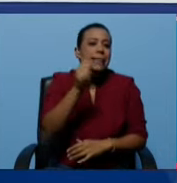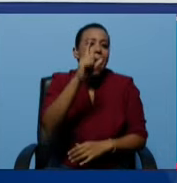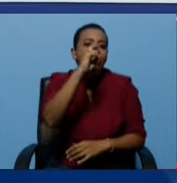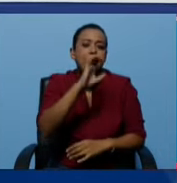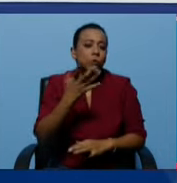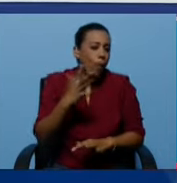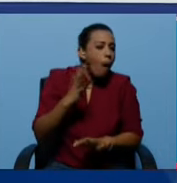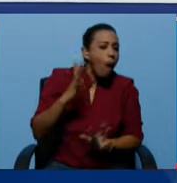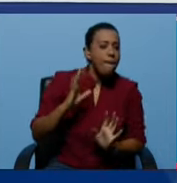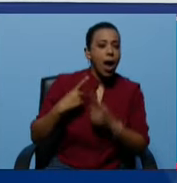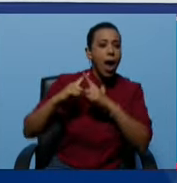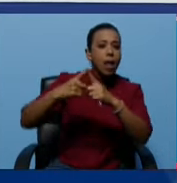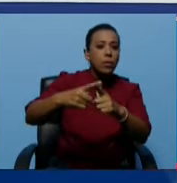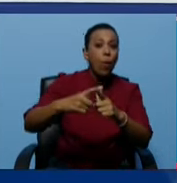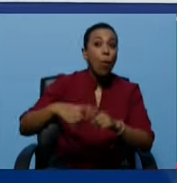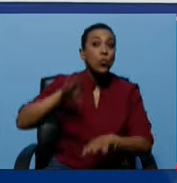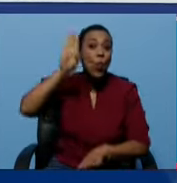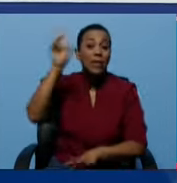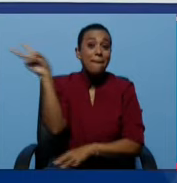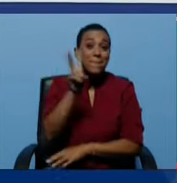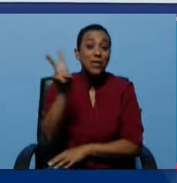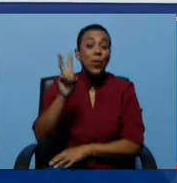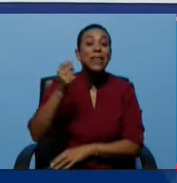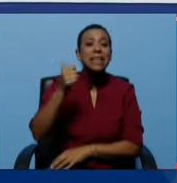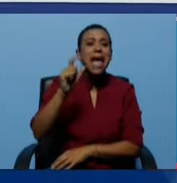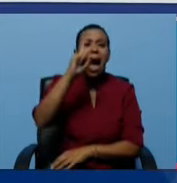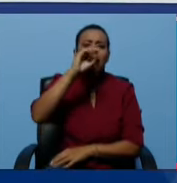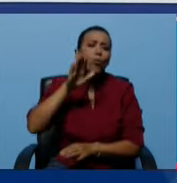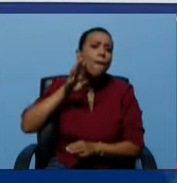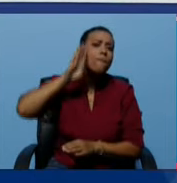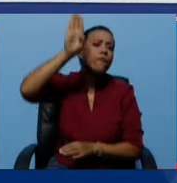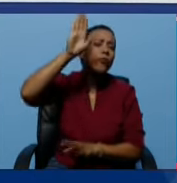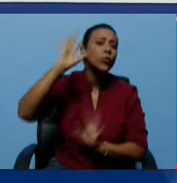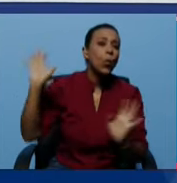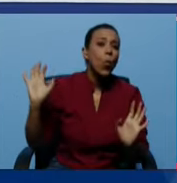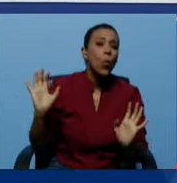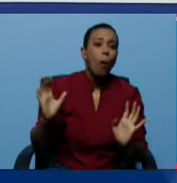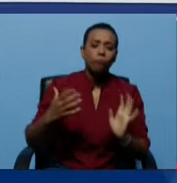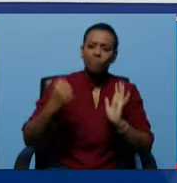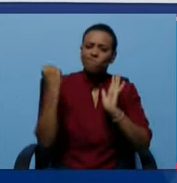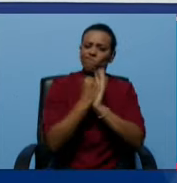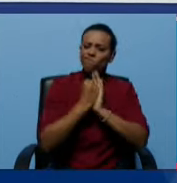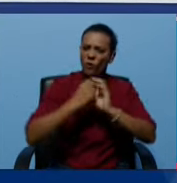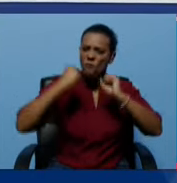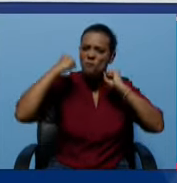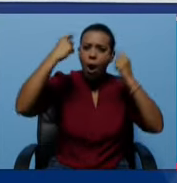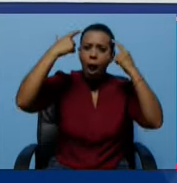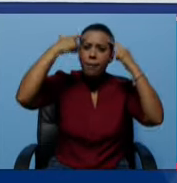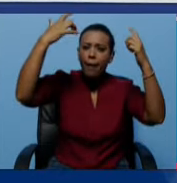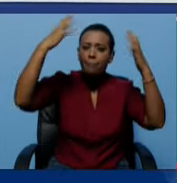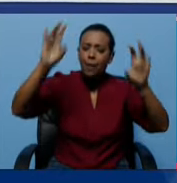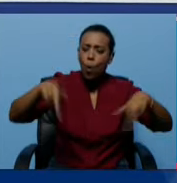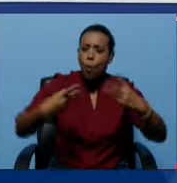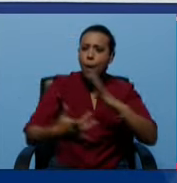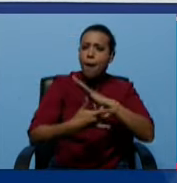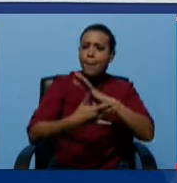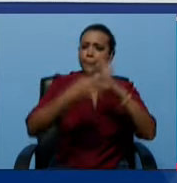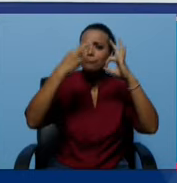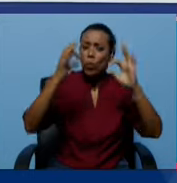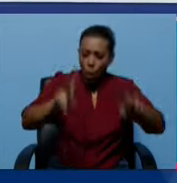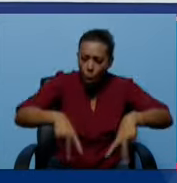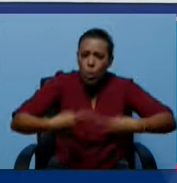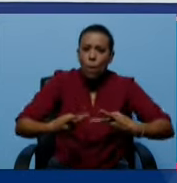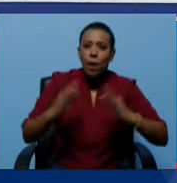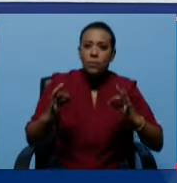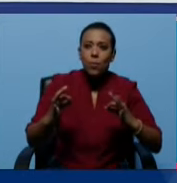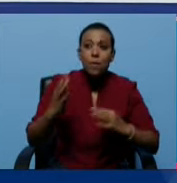años. Se imaginan la Venezuela dentro de 10 años, marcada por el conocimiento, la ciencia, la tecnología, la